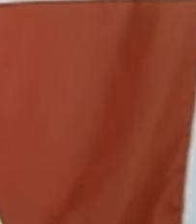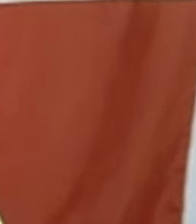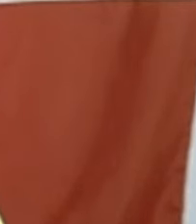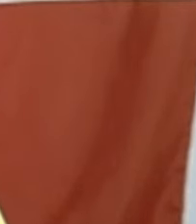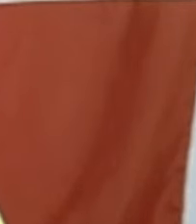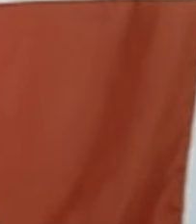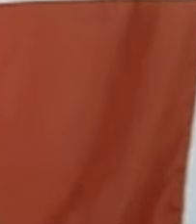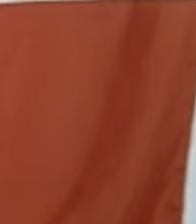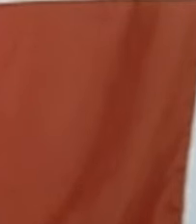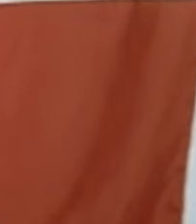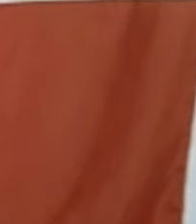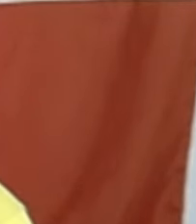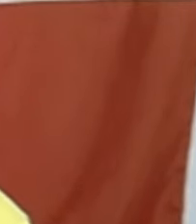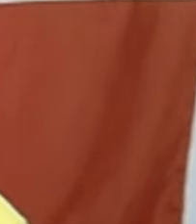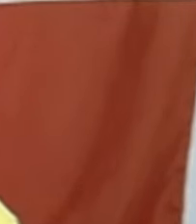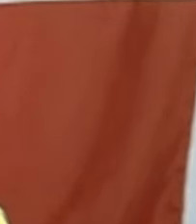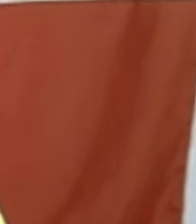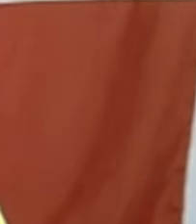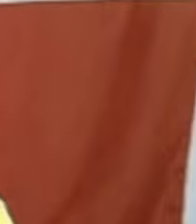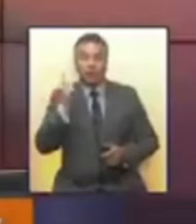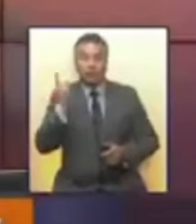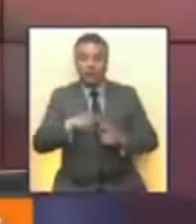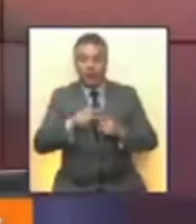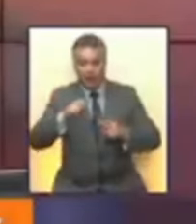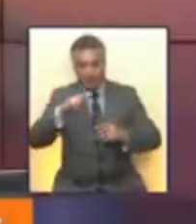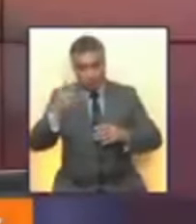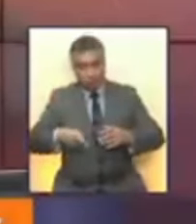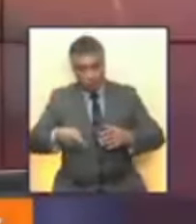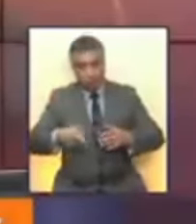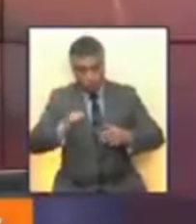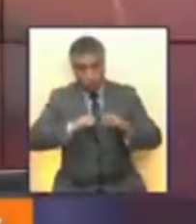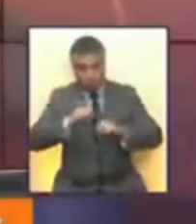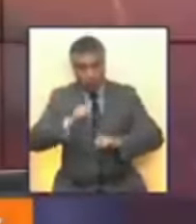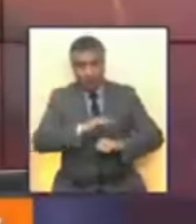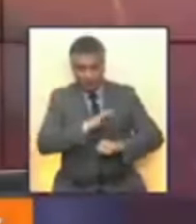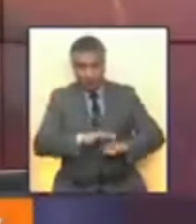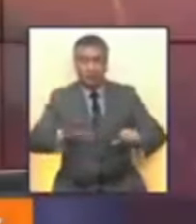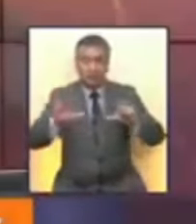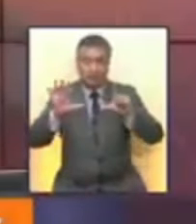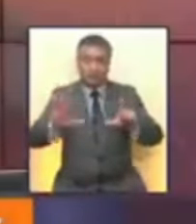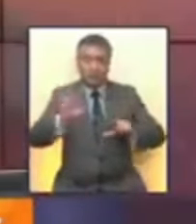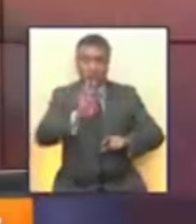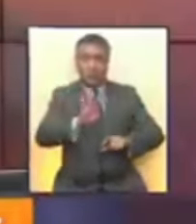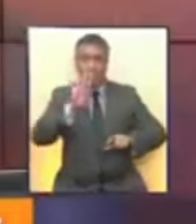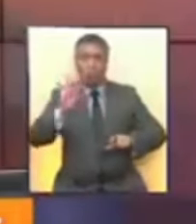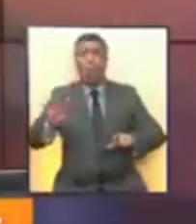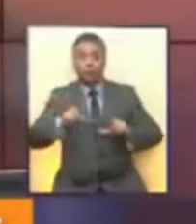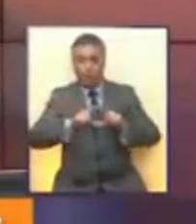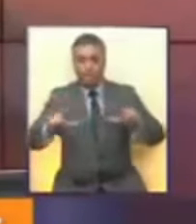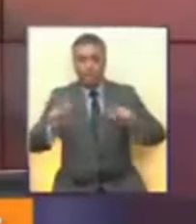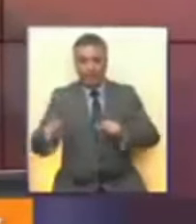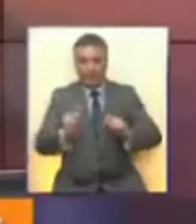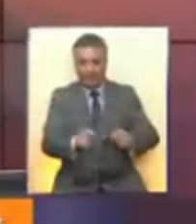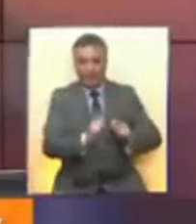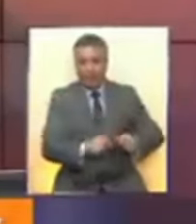y el otro es de Turismo Parral. Bueno, ahora sí vamos a empezar. Ha entregado 744 patentes, 73